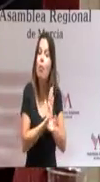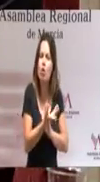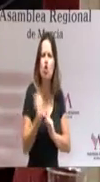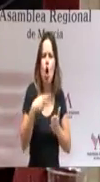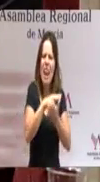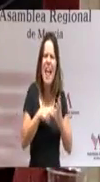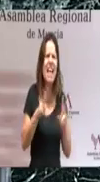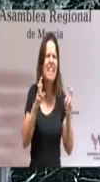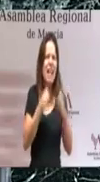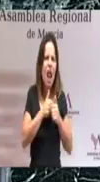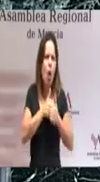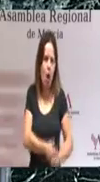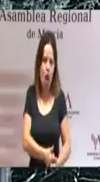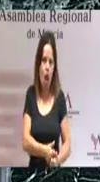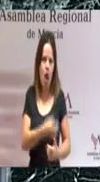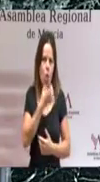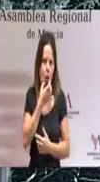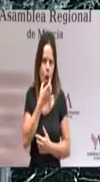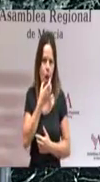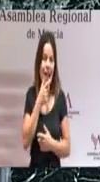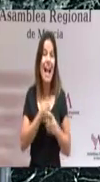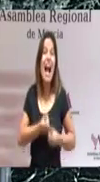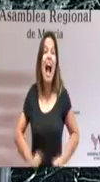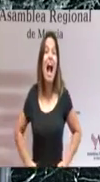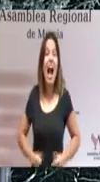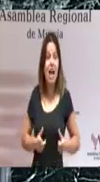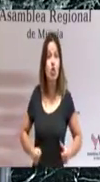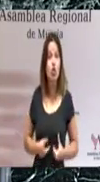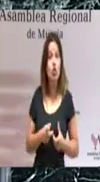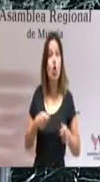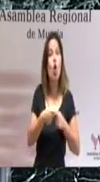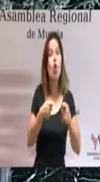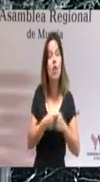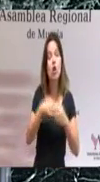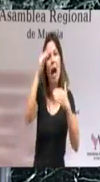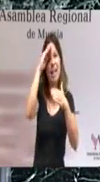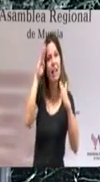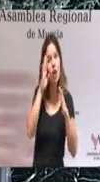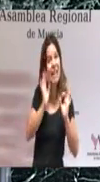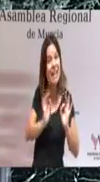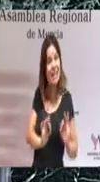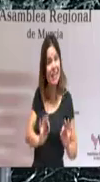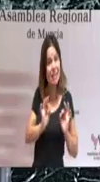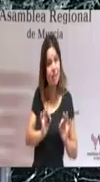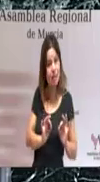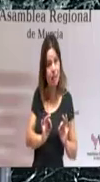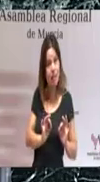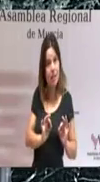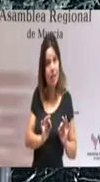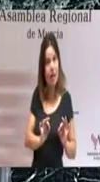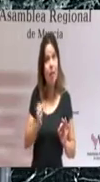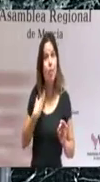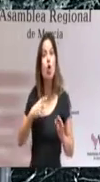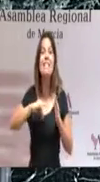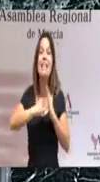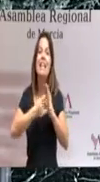leer textual, el gasto en los conciertos de atención especializada, en los de técnica